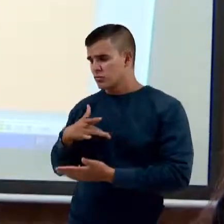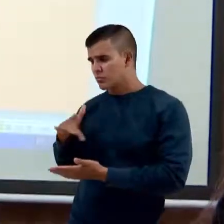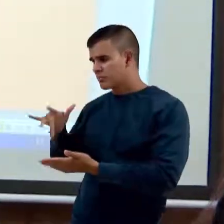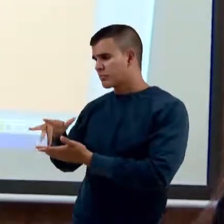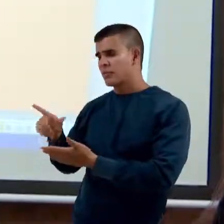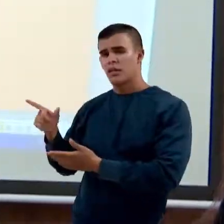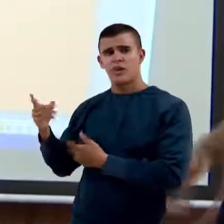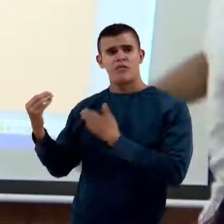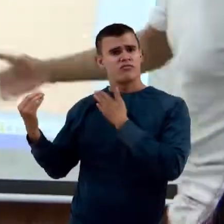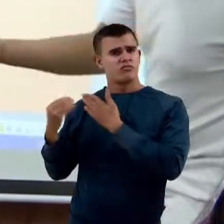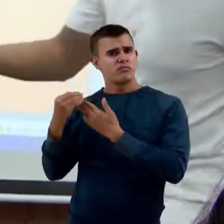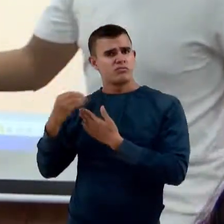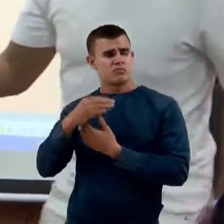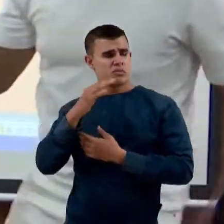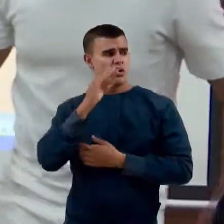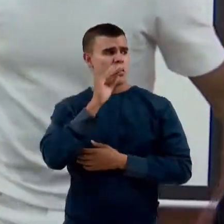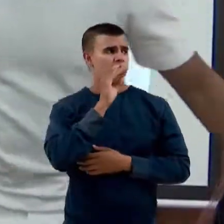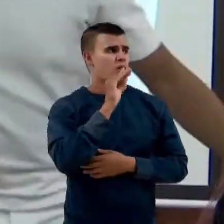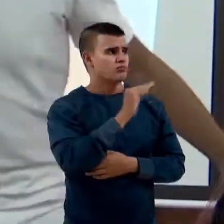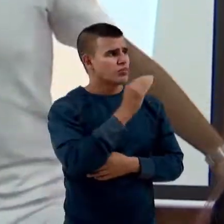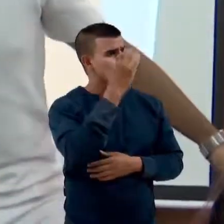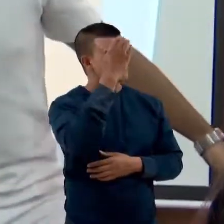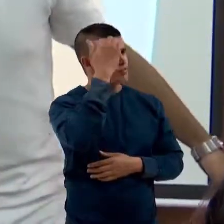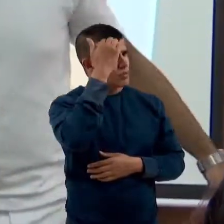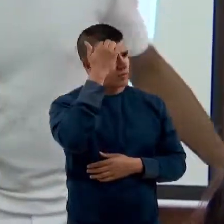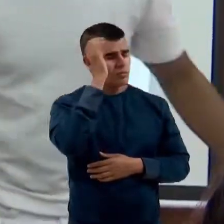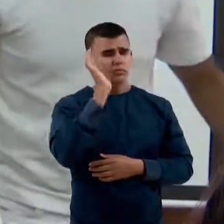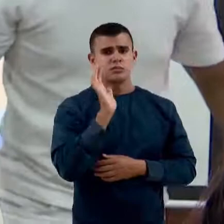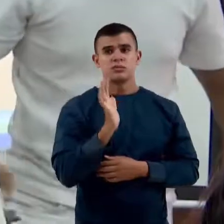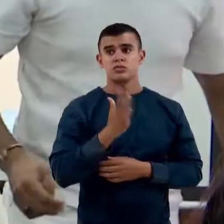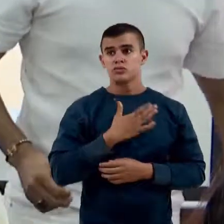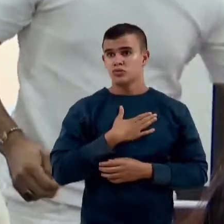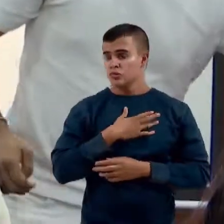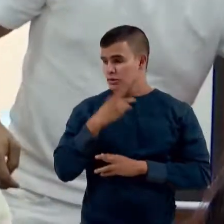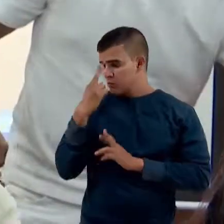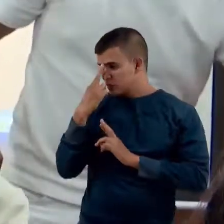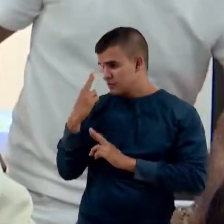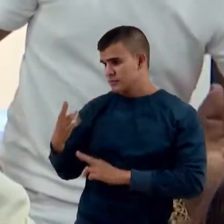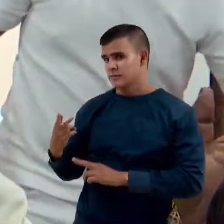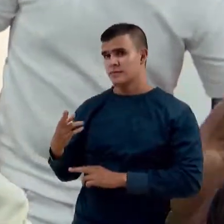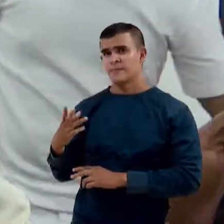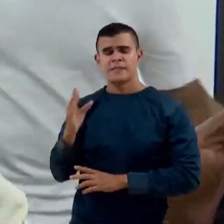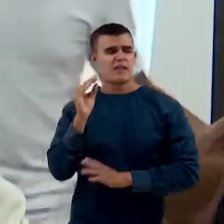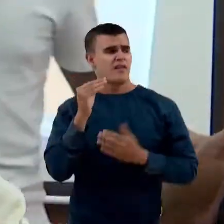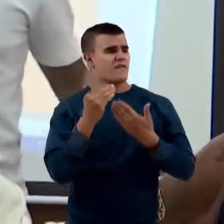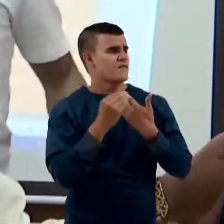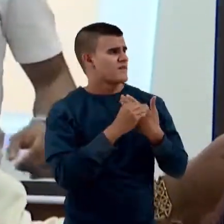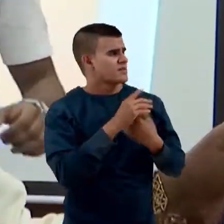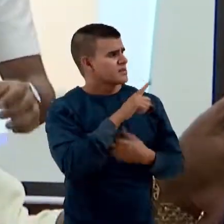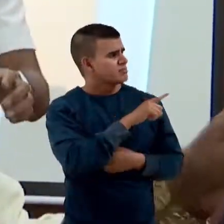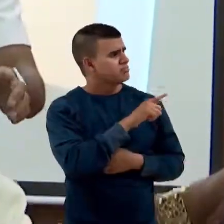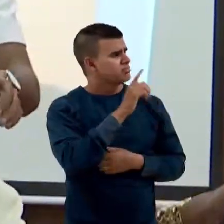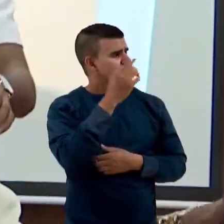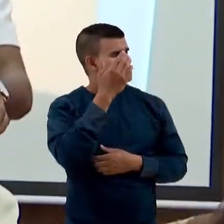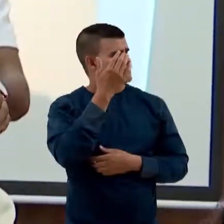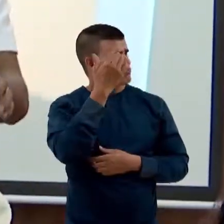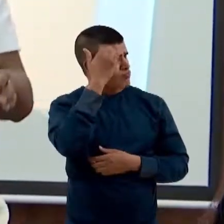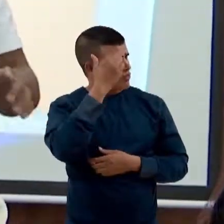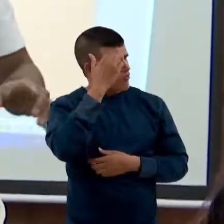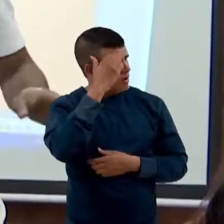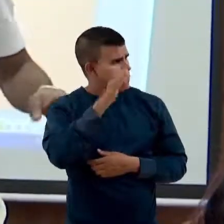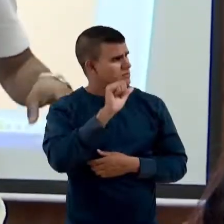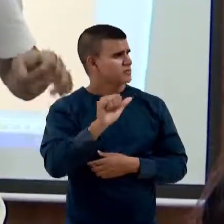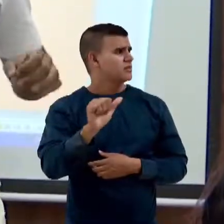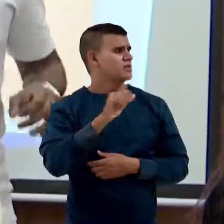a la oficina decía, es mi maestra. Ella no necesita cita, porque usted sabe cómo son los porteros, ¿no? Todo eso, no, qué maestro, qué esta señora.